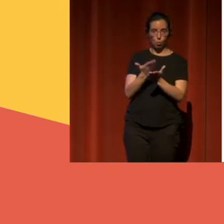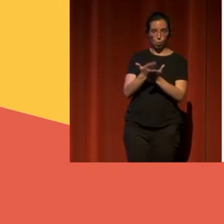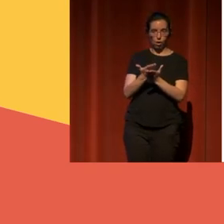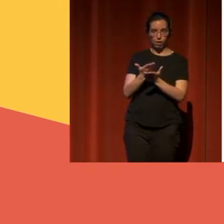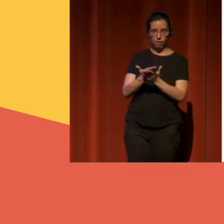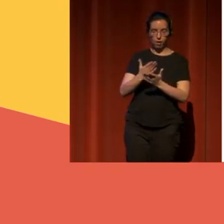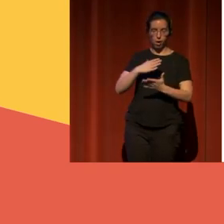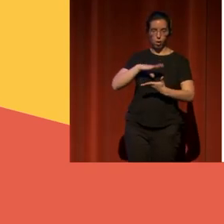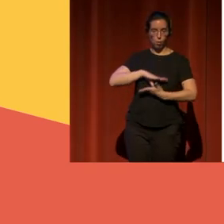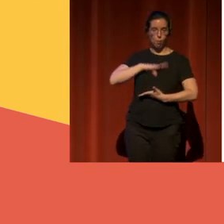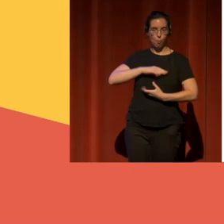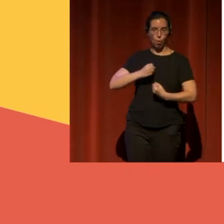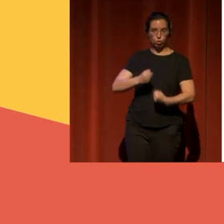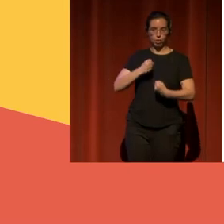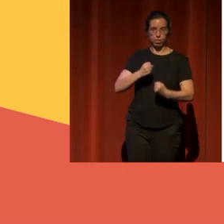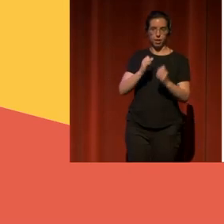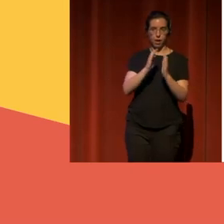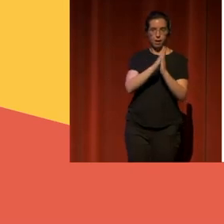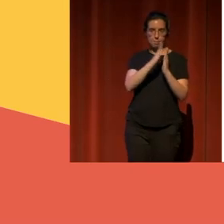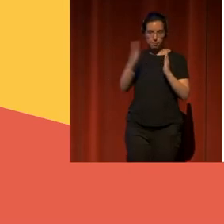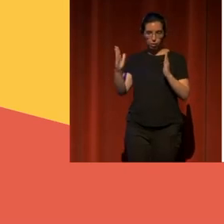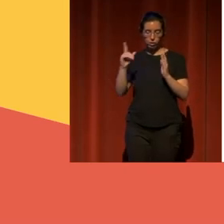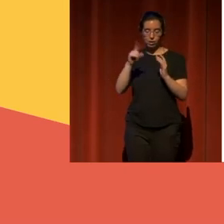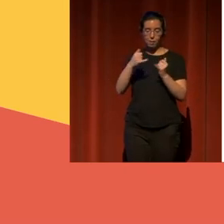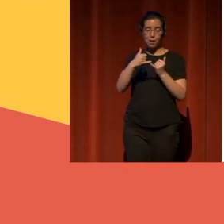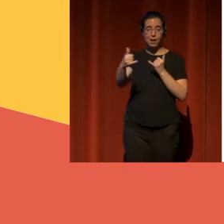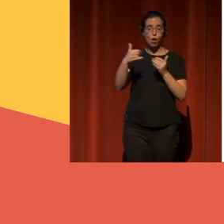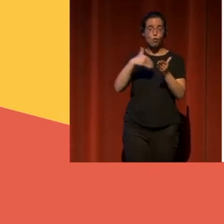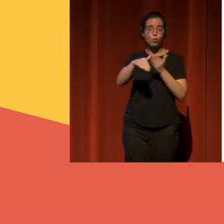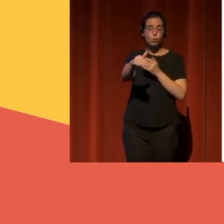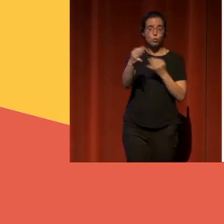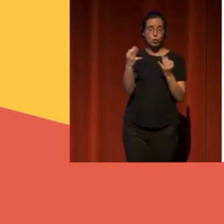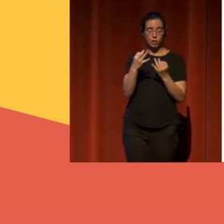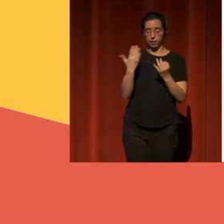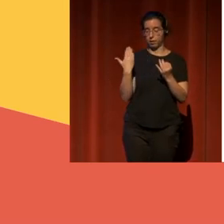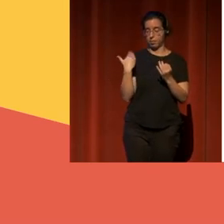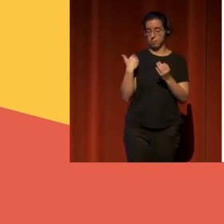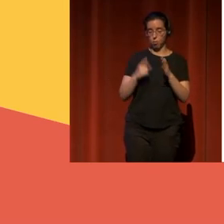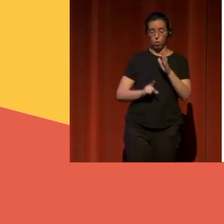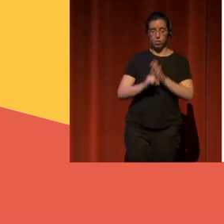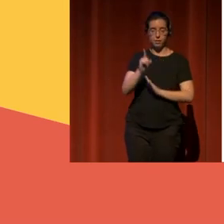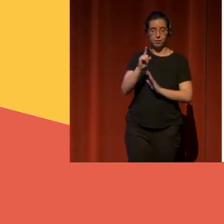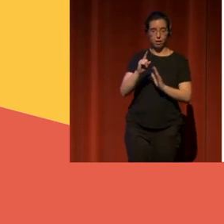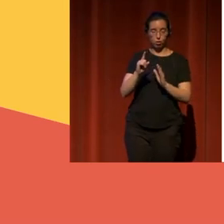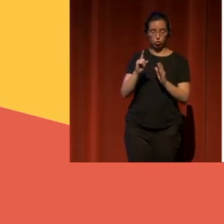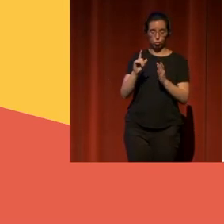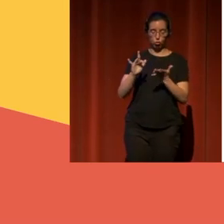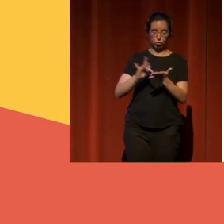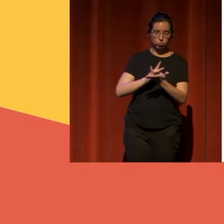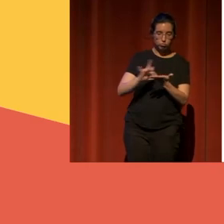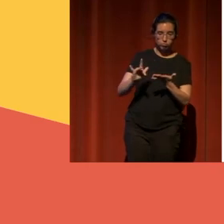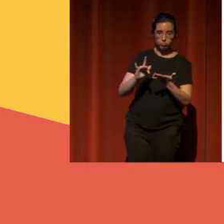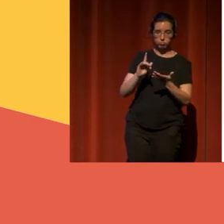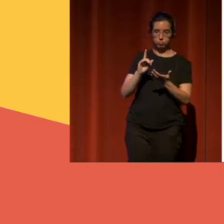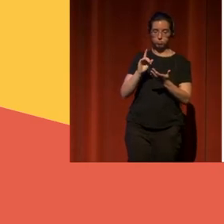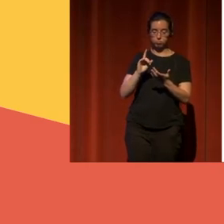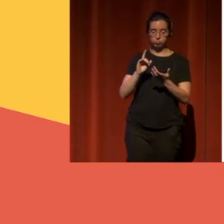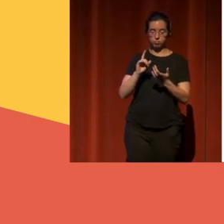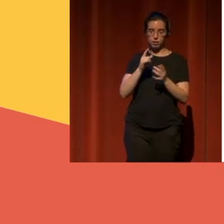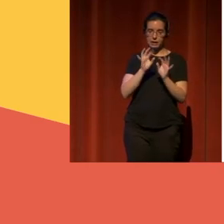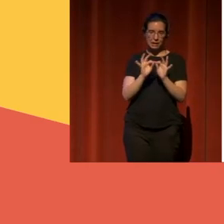y formativo en bibliotecas y, en cuanto a líneas de futuro, decir que el reciente desarrollo de dispositivos mucho más sencillos y